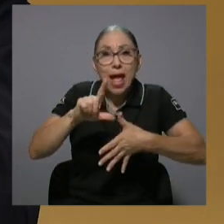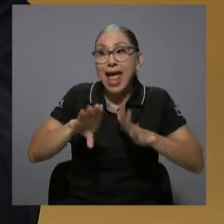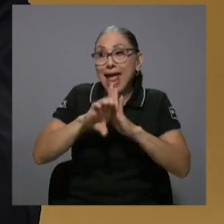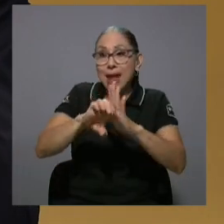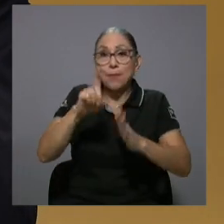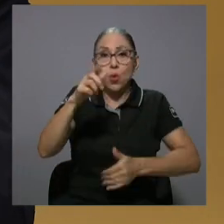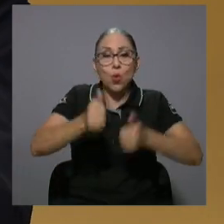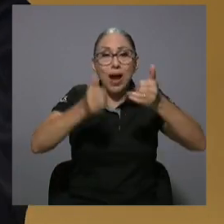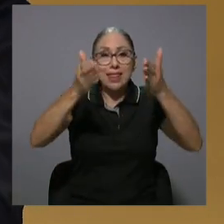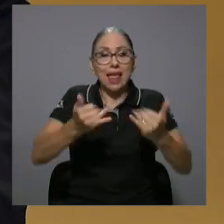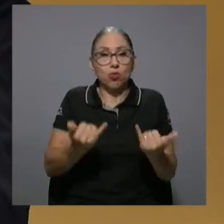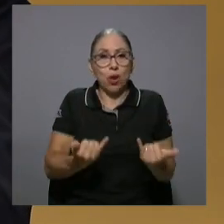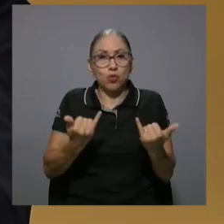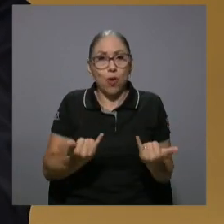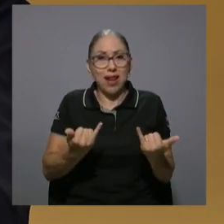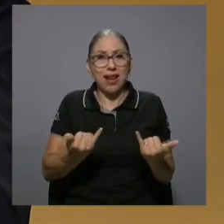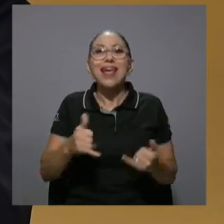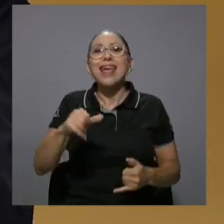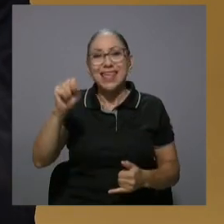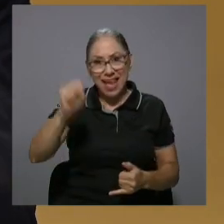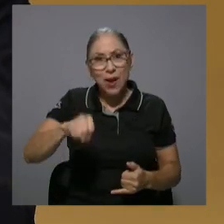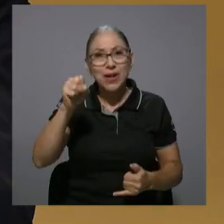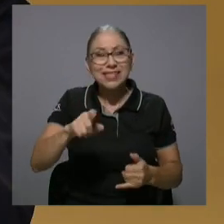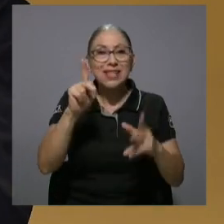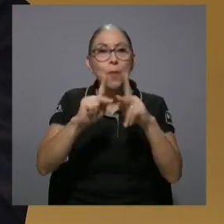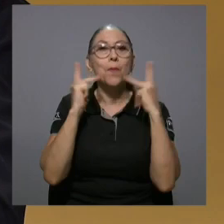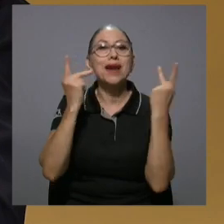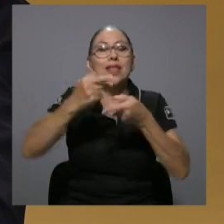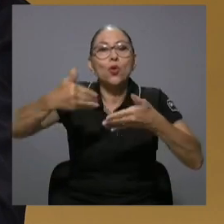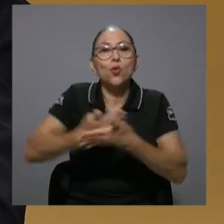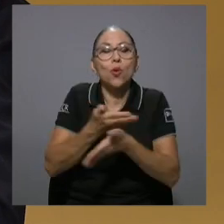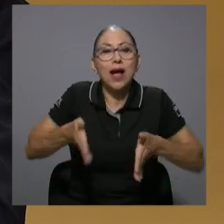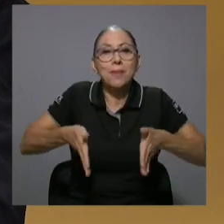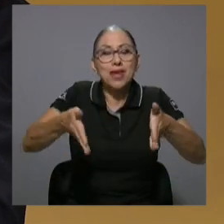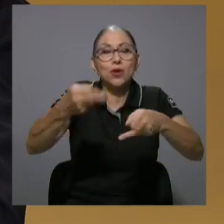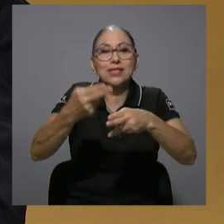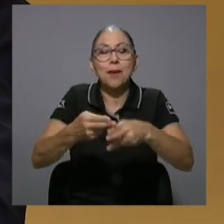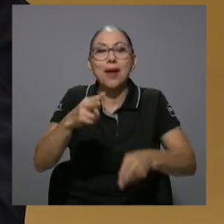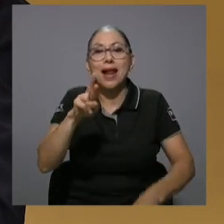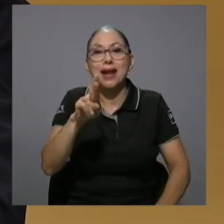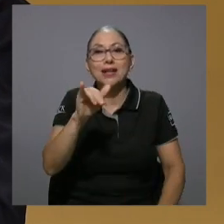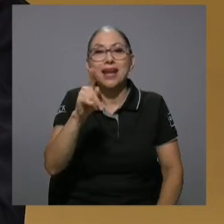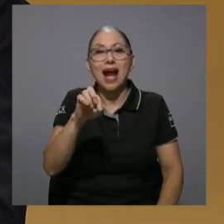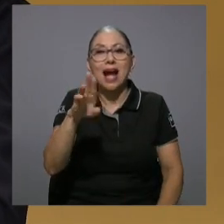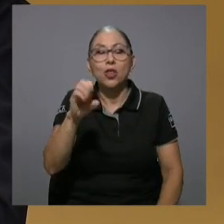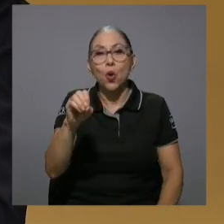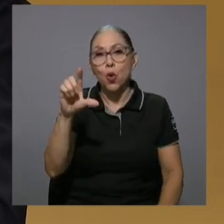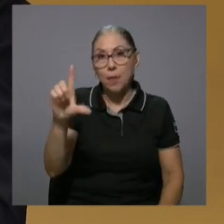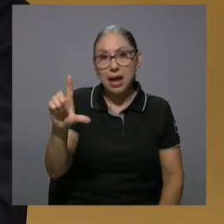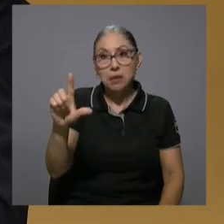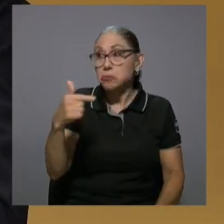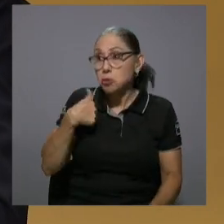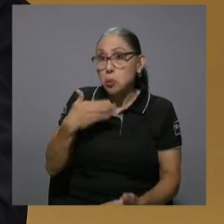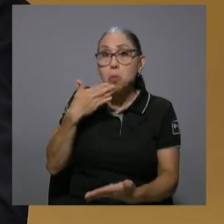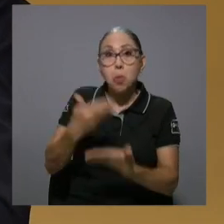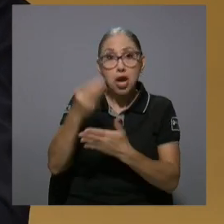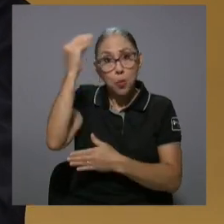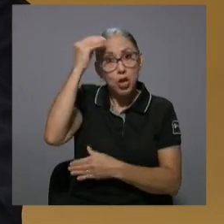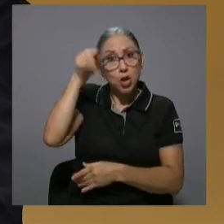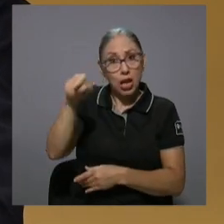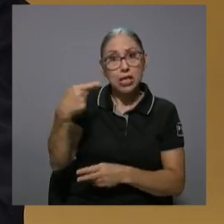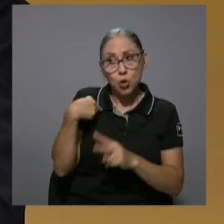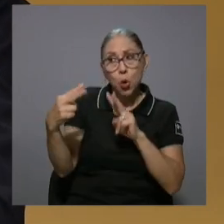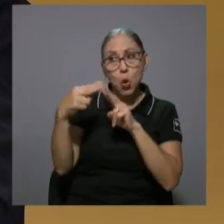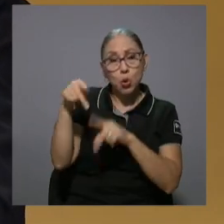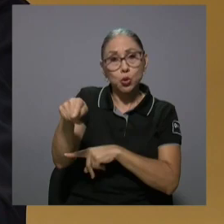actuales que ahora sí está por un partido, Nuevo Camino, que se llama Ricardo Lombana. Por cierto, yo tengo buena opinión de él, yo lo conozco, pero